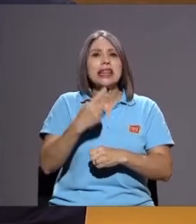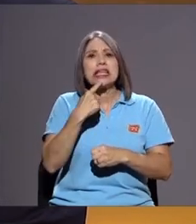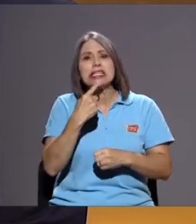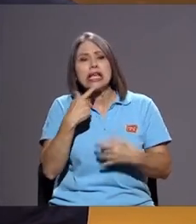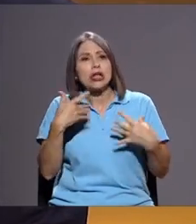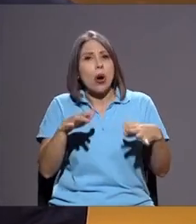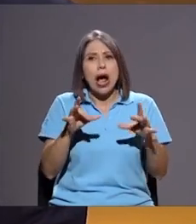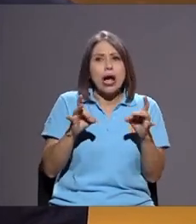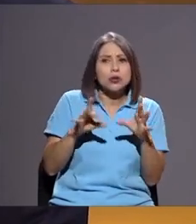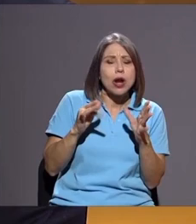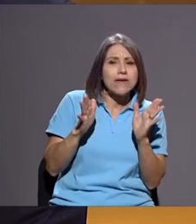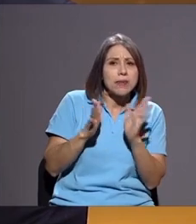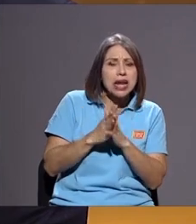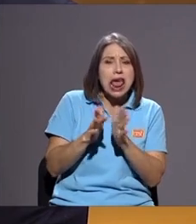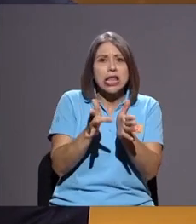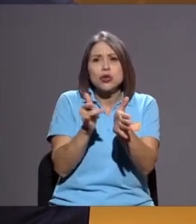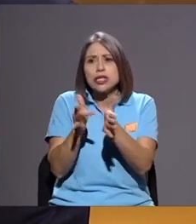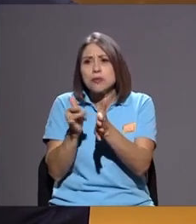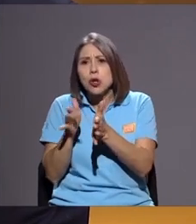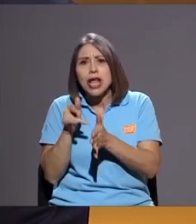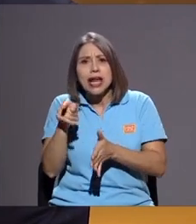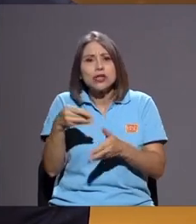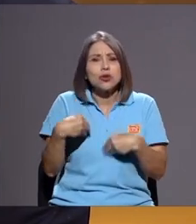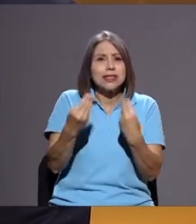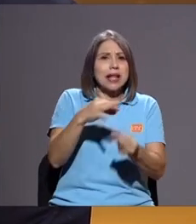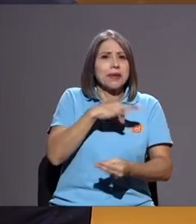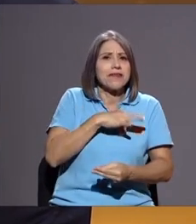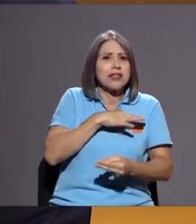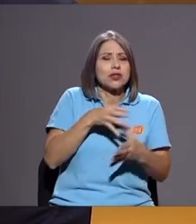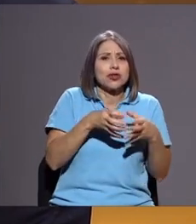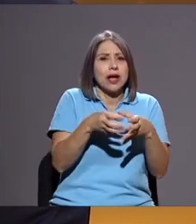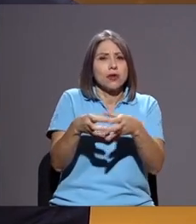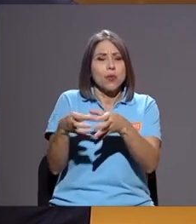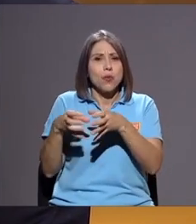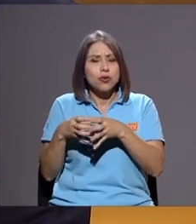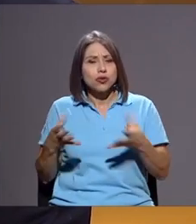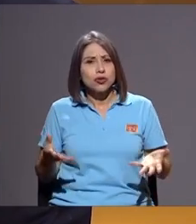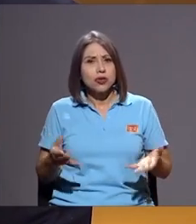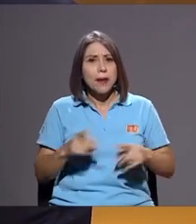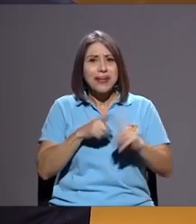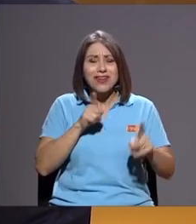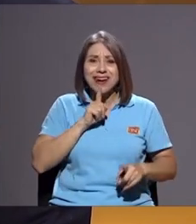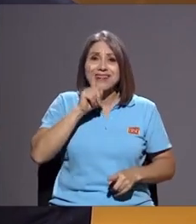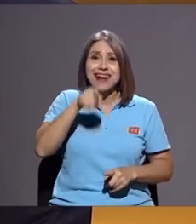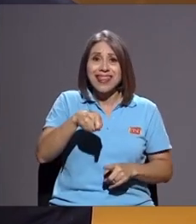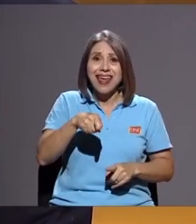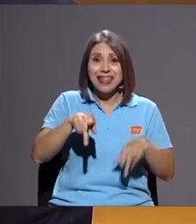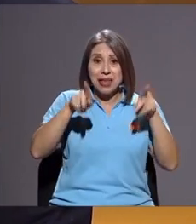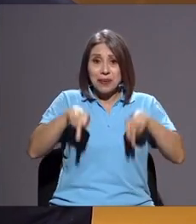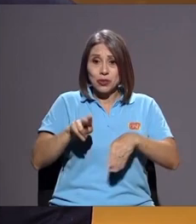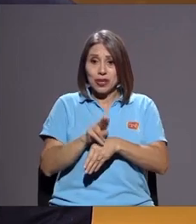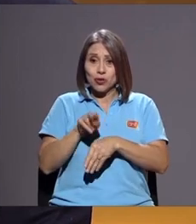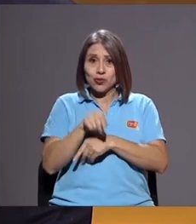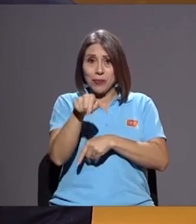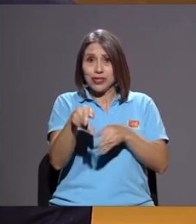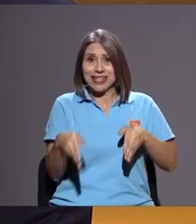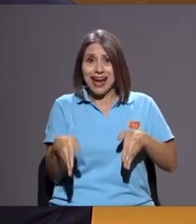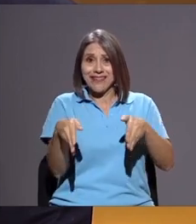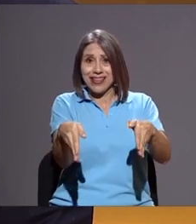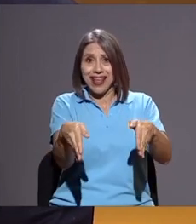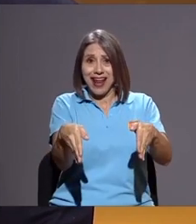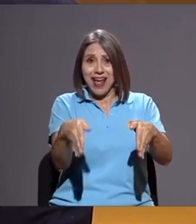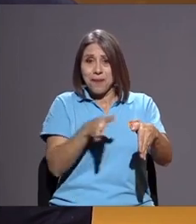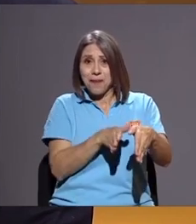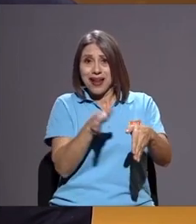estaba haciendo que suele explotar es dar beneficios a ciertos grupos y la realidad es que los que transitamos por esa carretera cuando tenemos que ir a